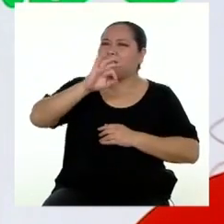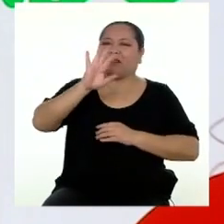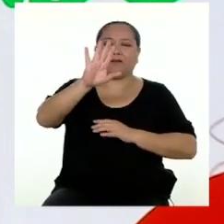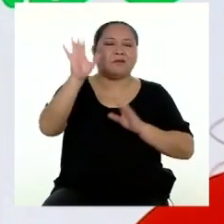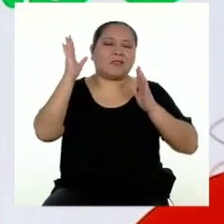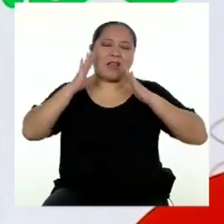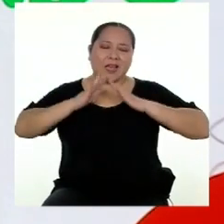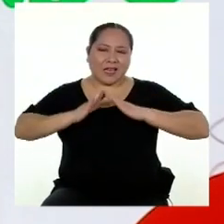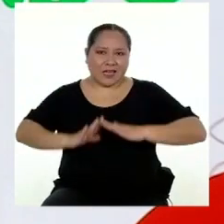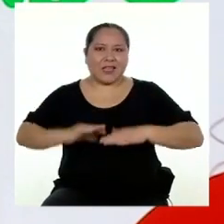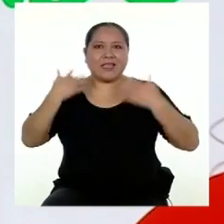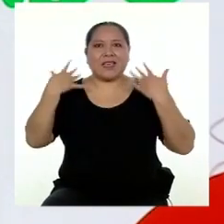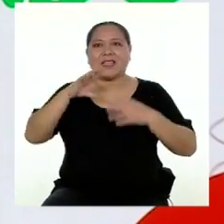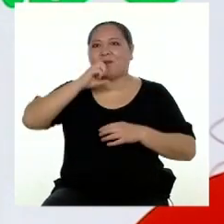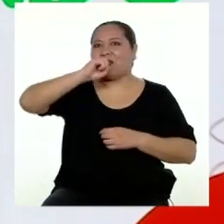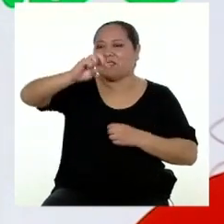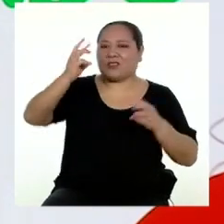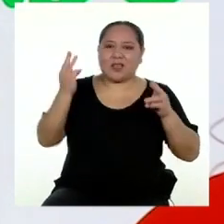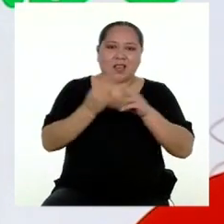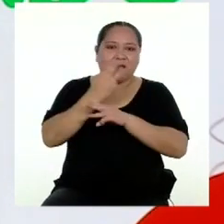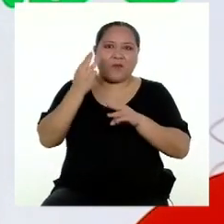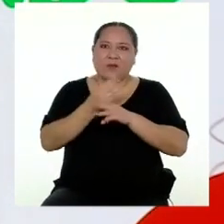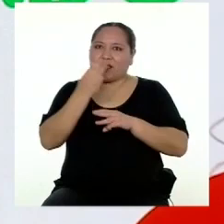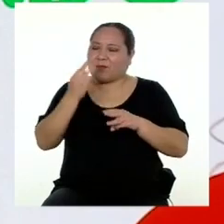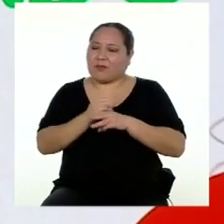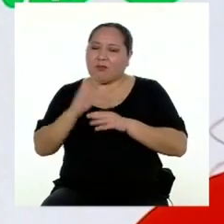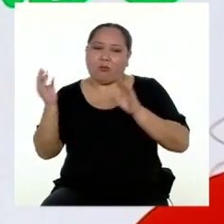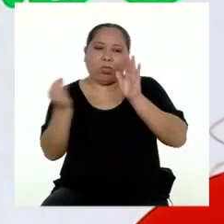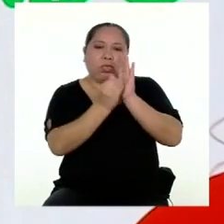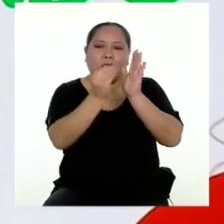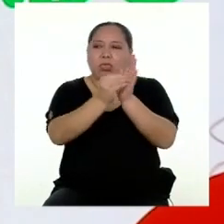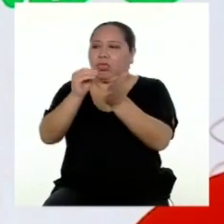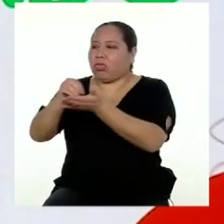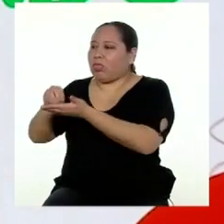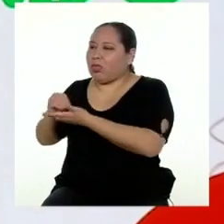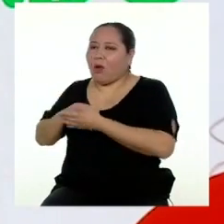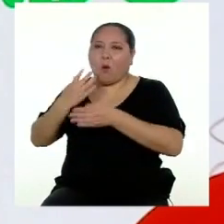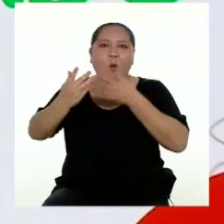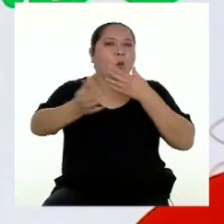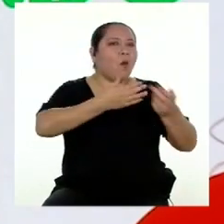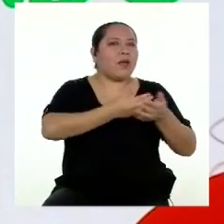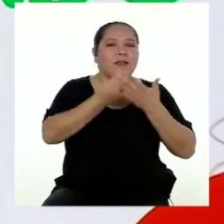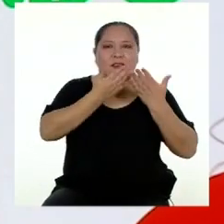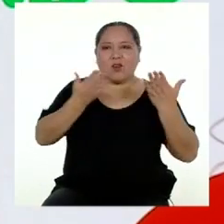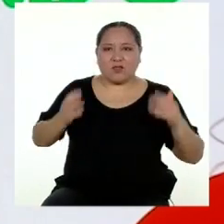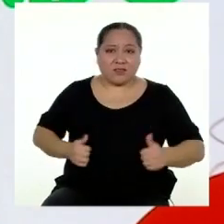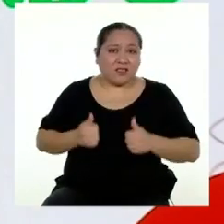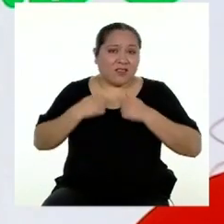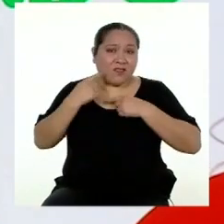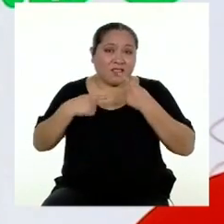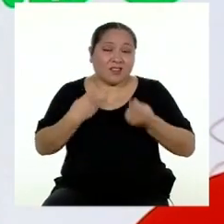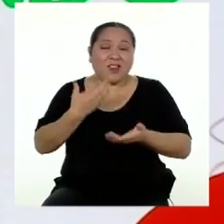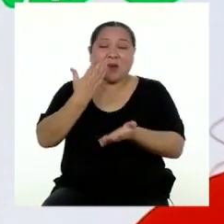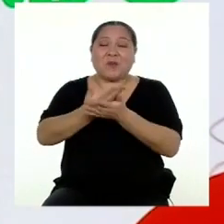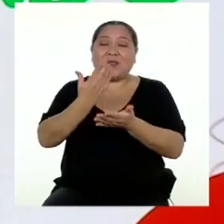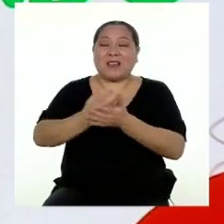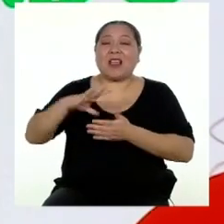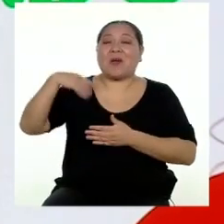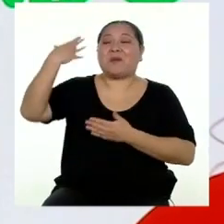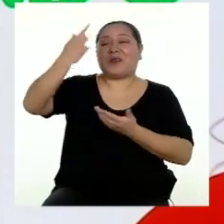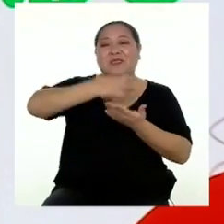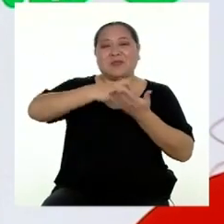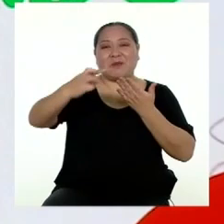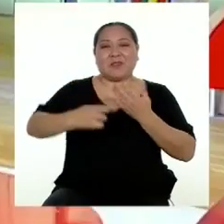te preocupes, ya te hemos dicho que la matemática se puede aplicar a casi todas las situaciones de la vida cotidiana. Y lo comprobaremos en los